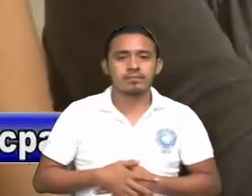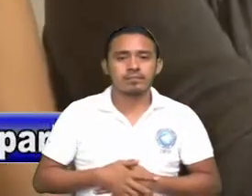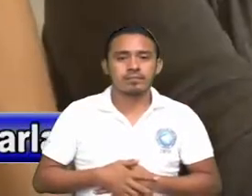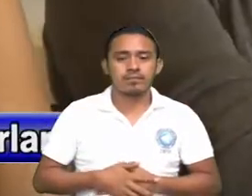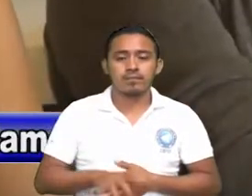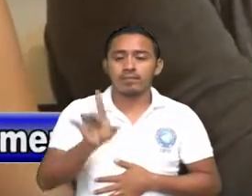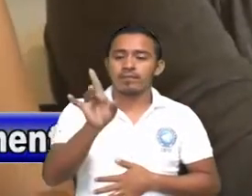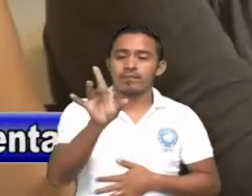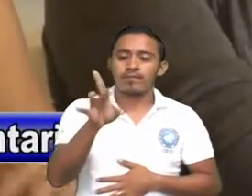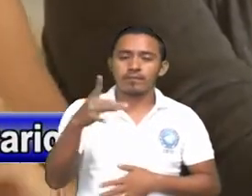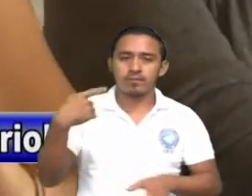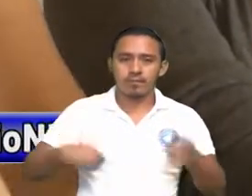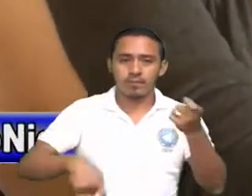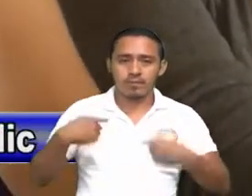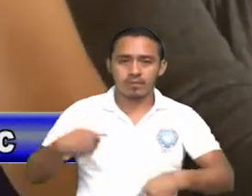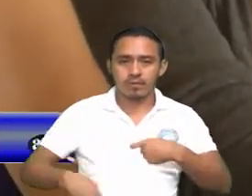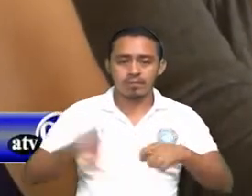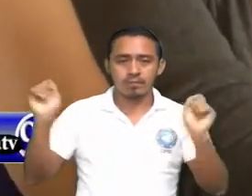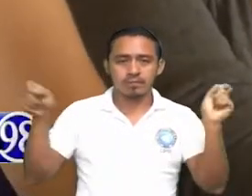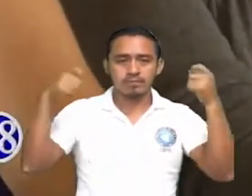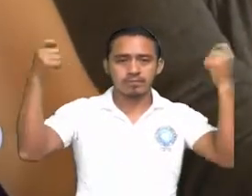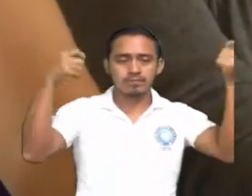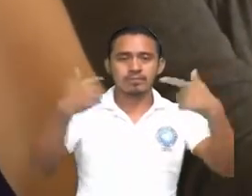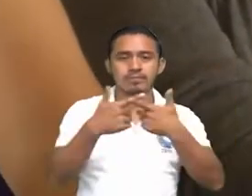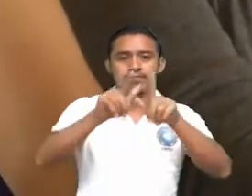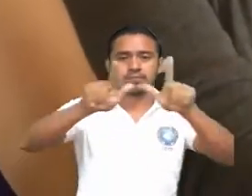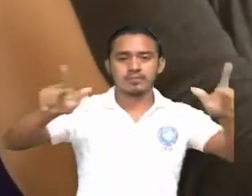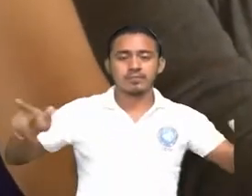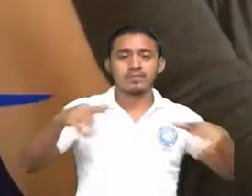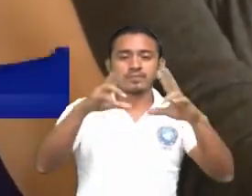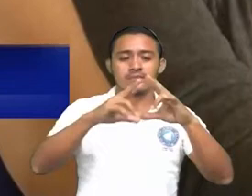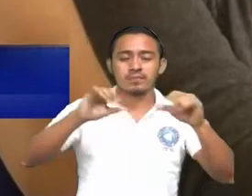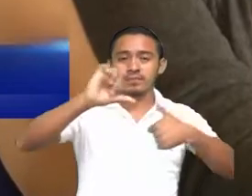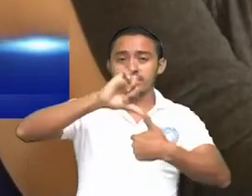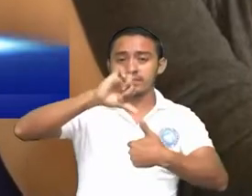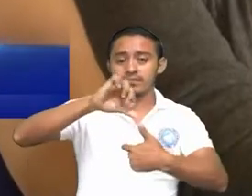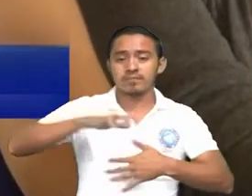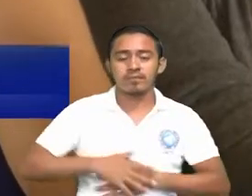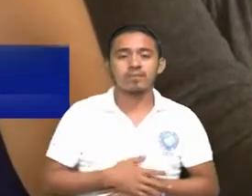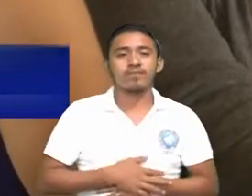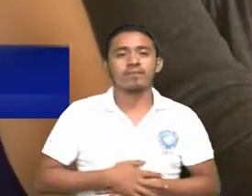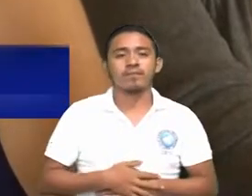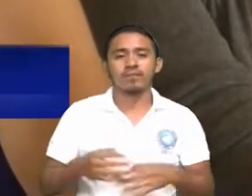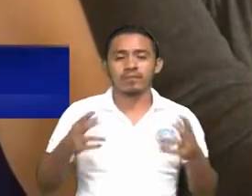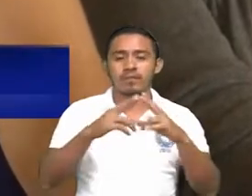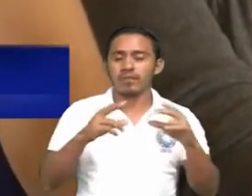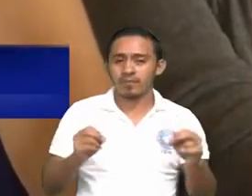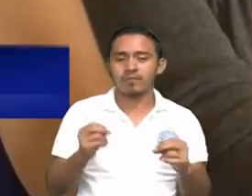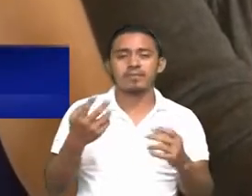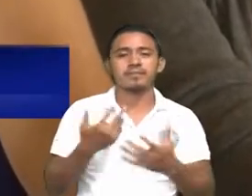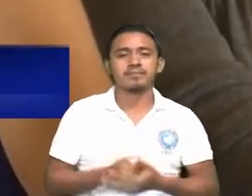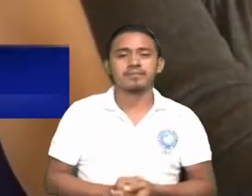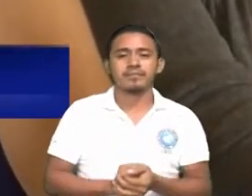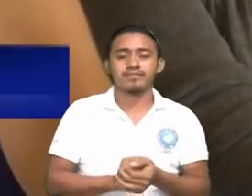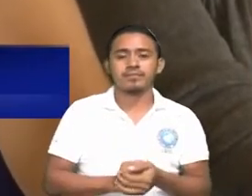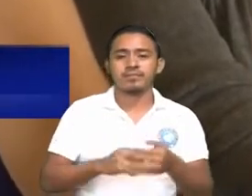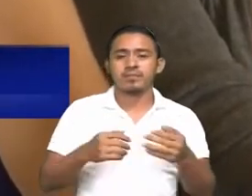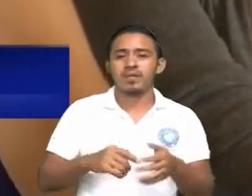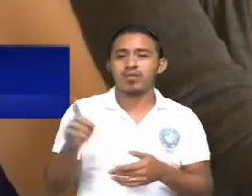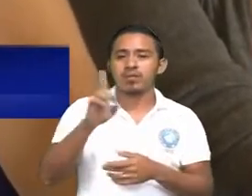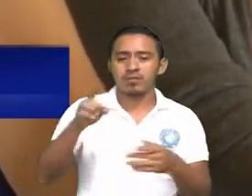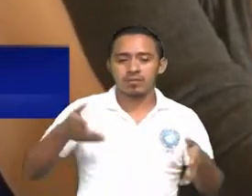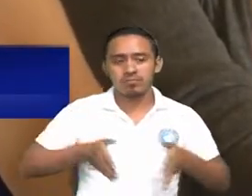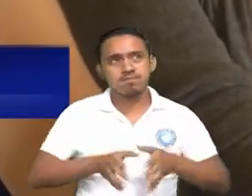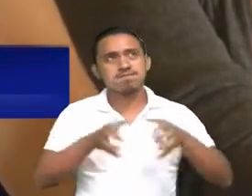El 15 de septiembre vamos a celebrar la independencia de nuestra Centroamérica, la independencia de Nicaragua en el Monumento de la